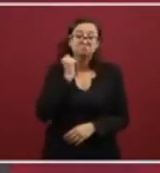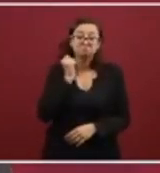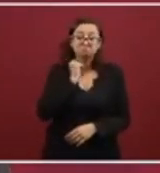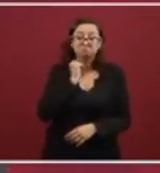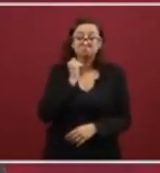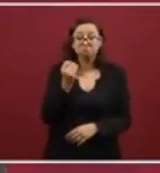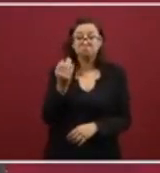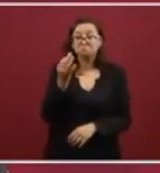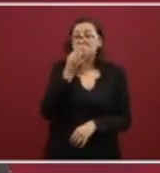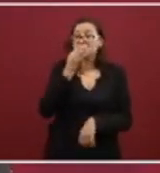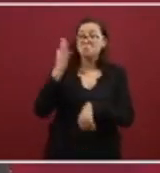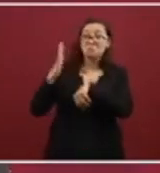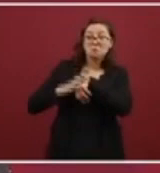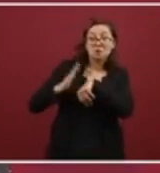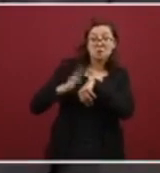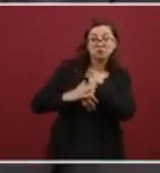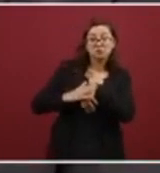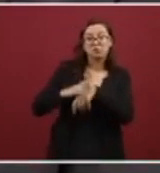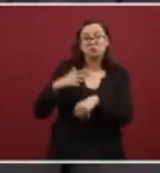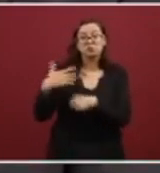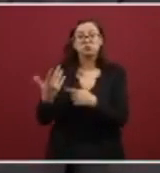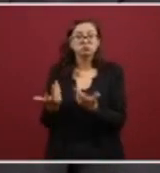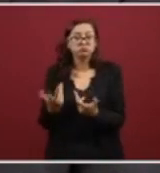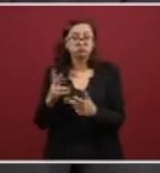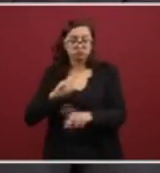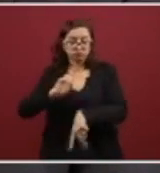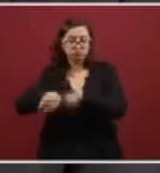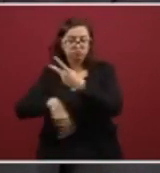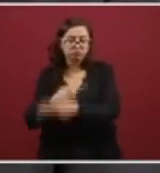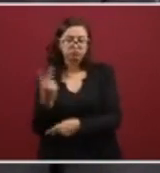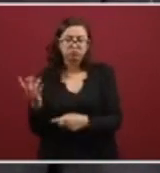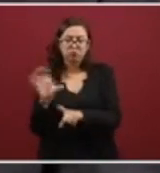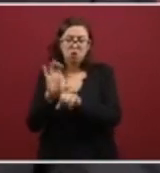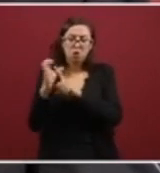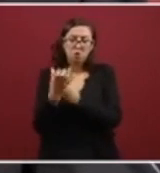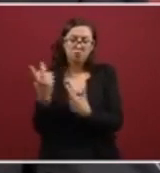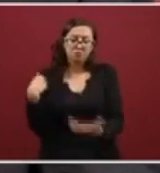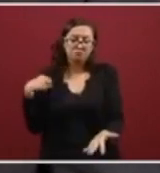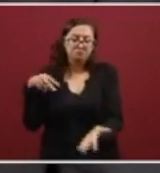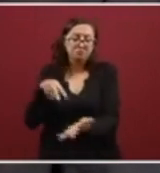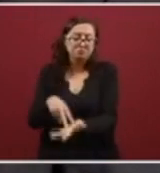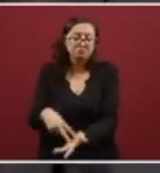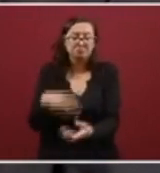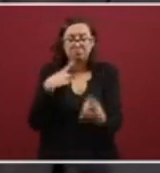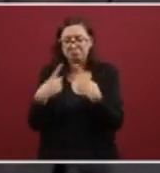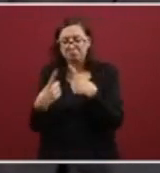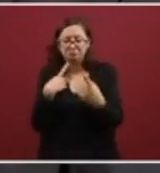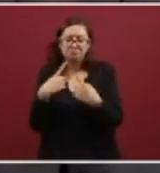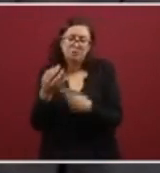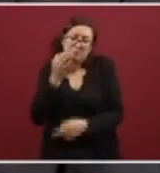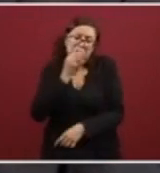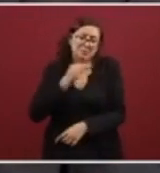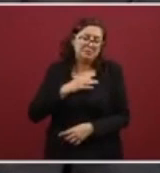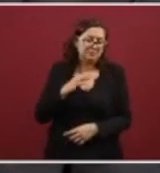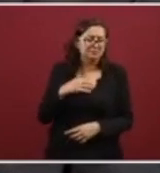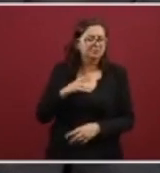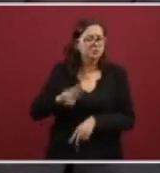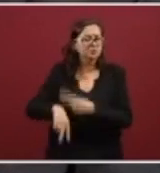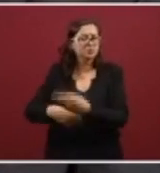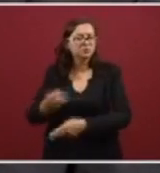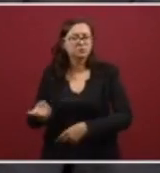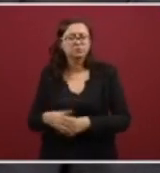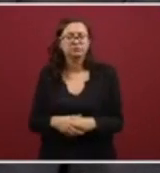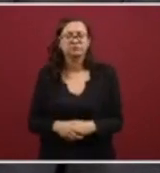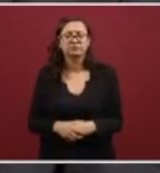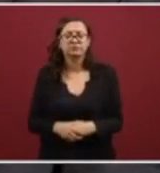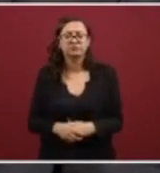la fecha y la hora en la que yo debo estar con sus comisiones o en el formato que ellos determinen. Y la